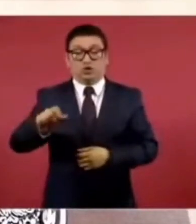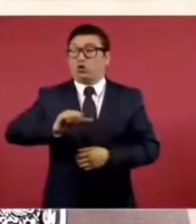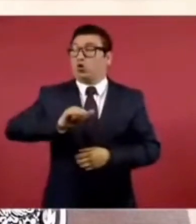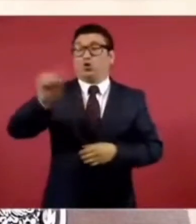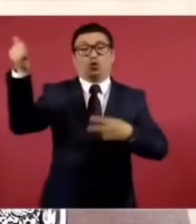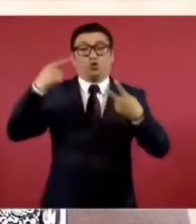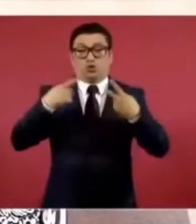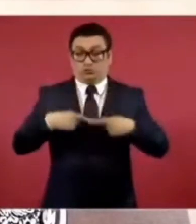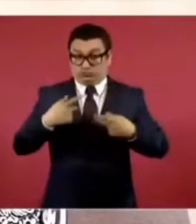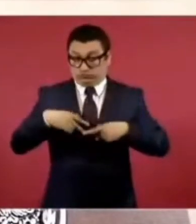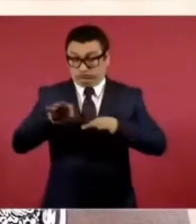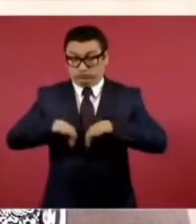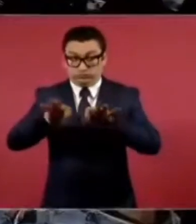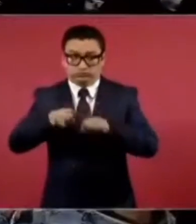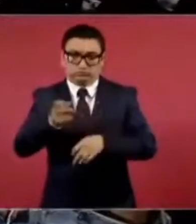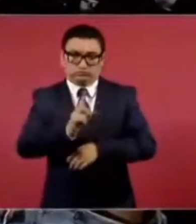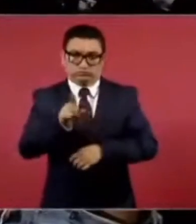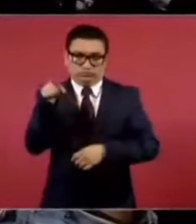personaje